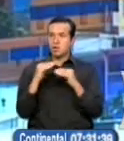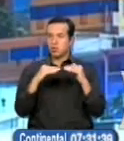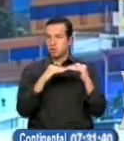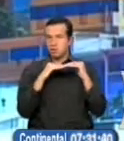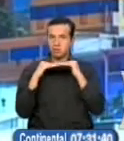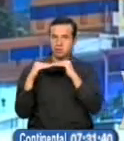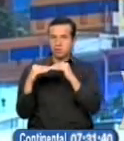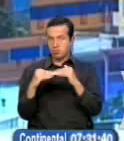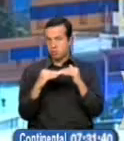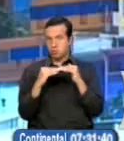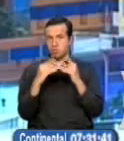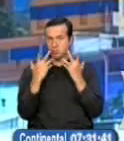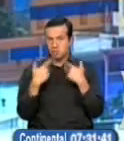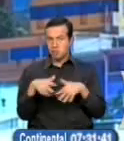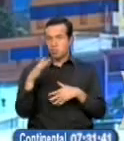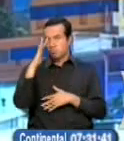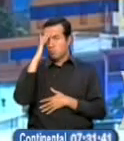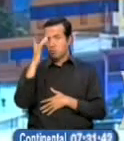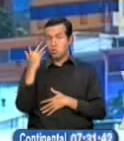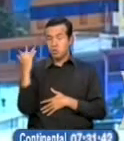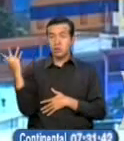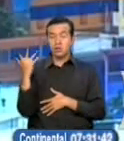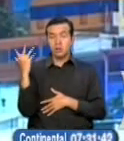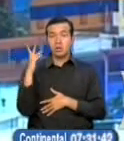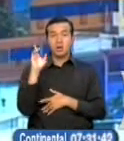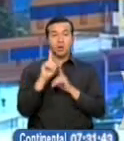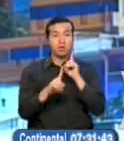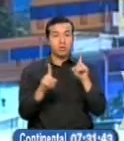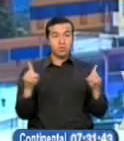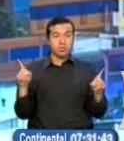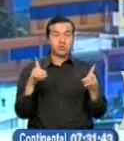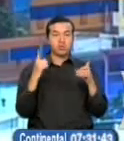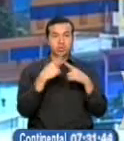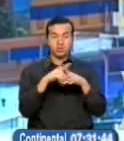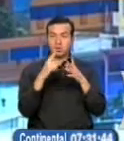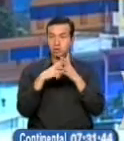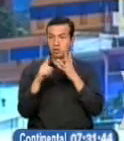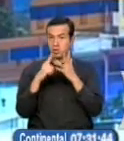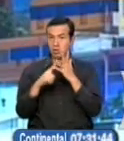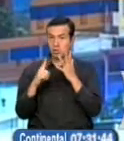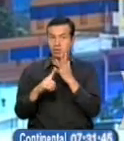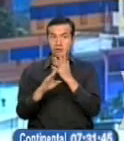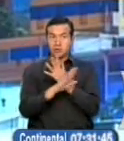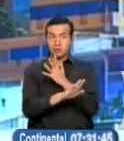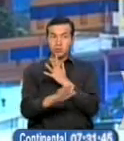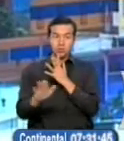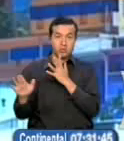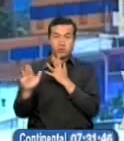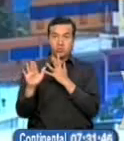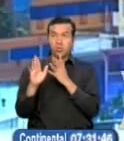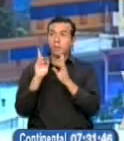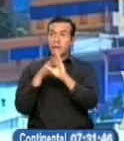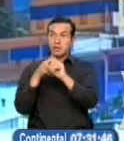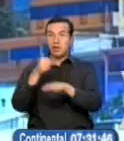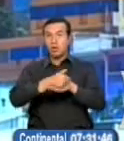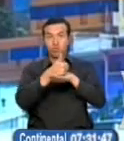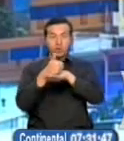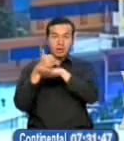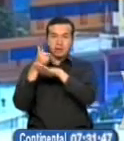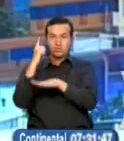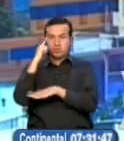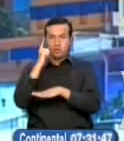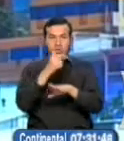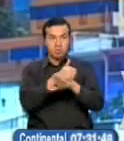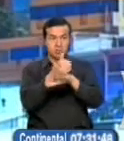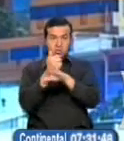democrático. Y esto se da definitivamente porque quienes acceden a las diferentes funciones del país y del Estado no